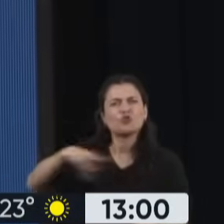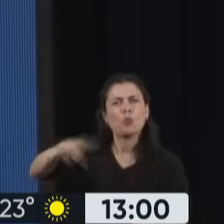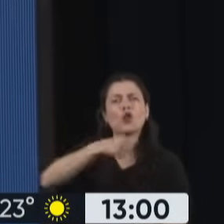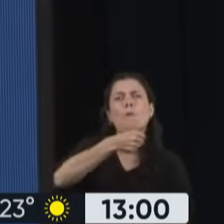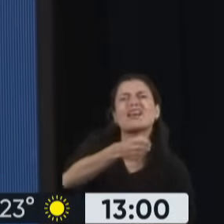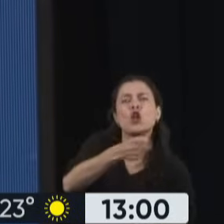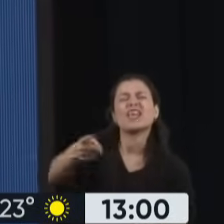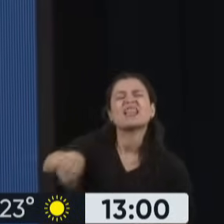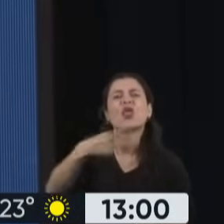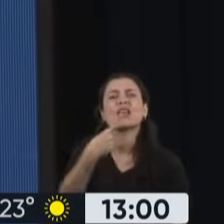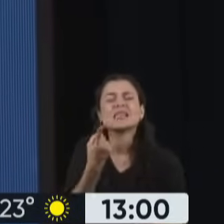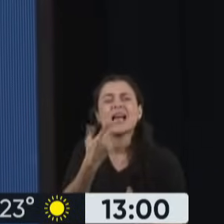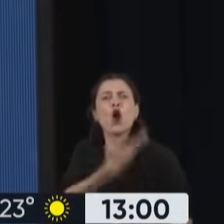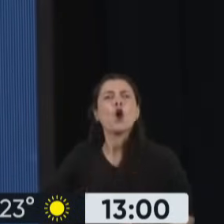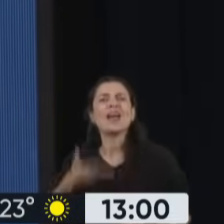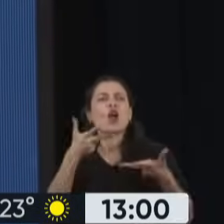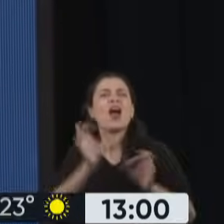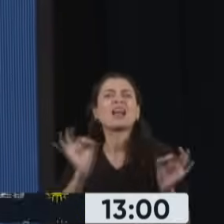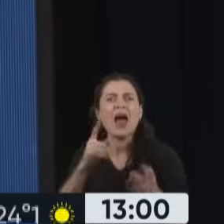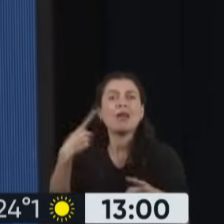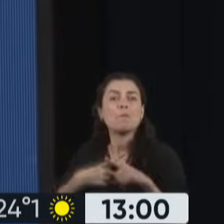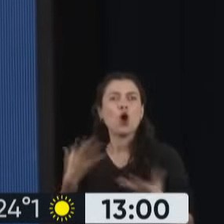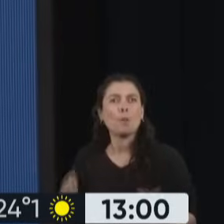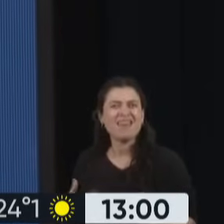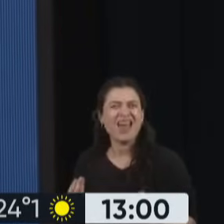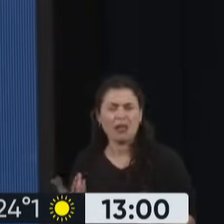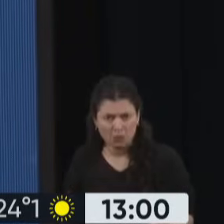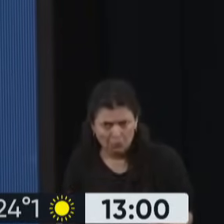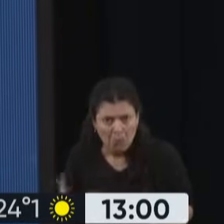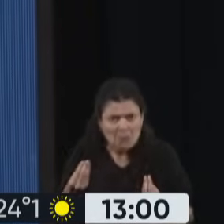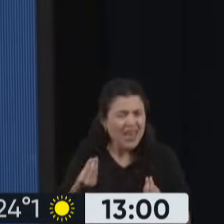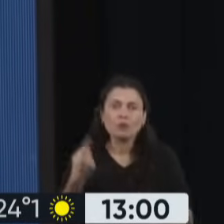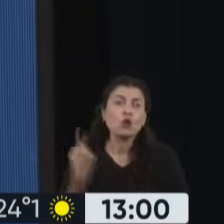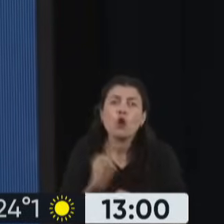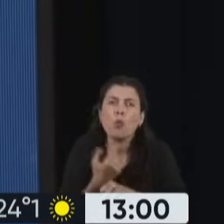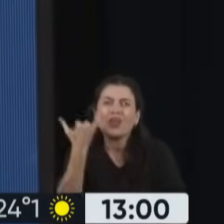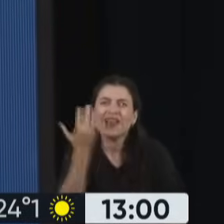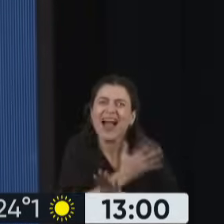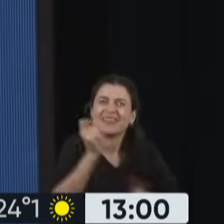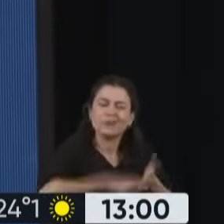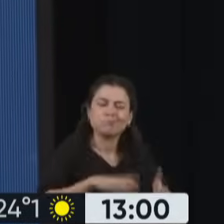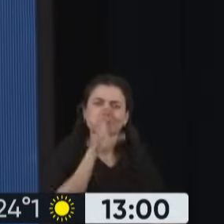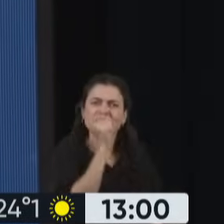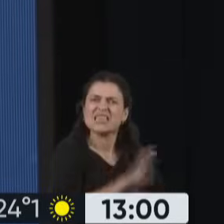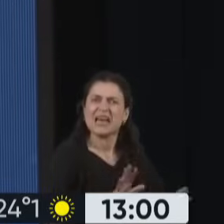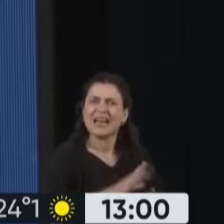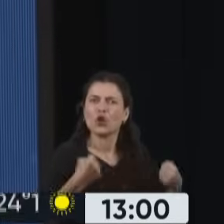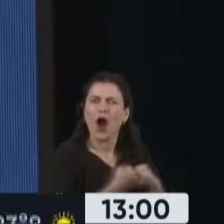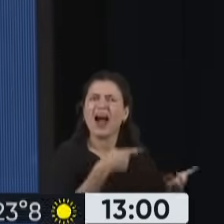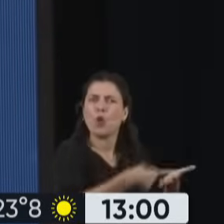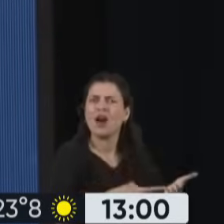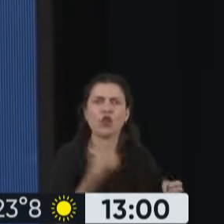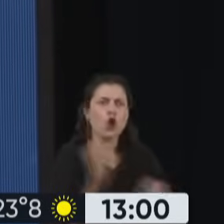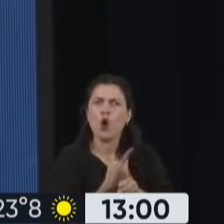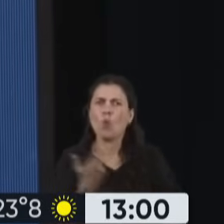hablábamos porque estábamos asustados, no hablábamos porque no podíamos soltar información. Y eso, digamos, todos